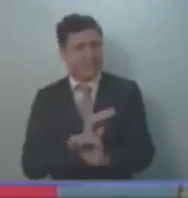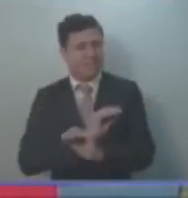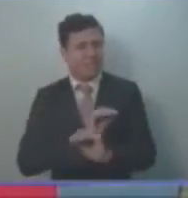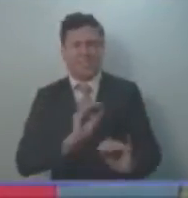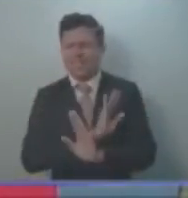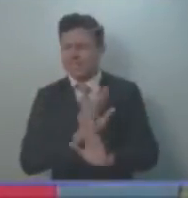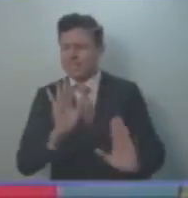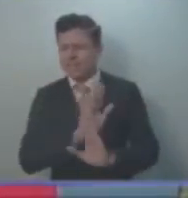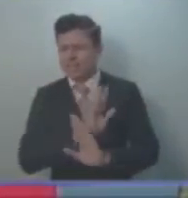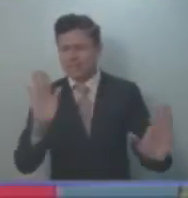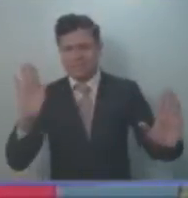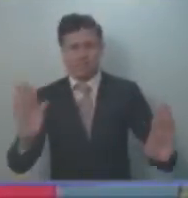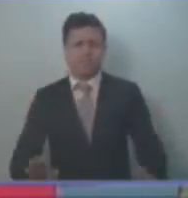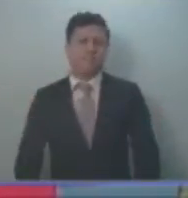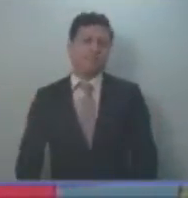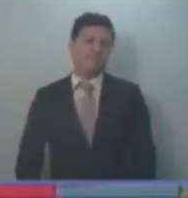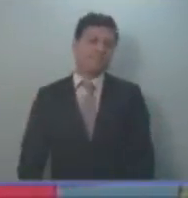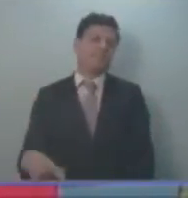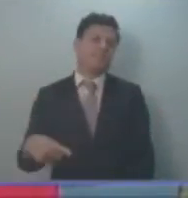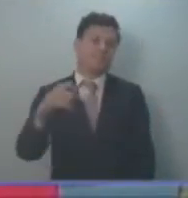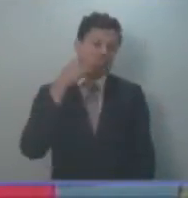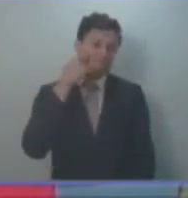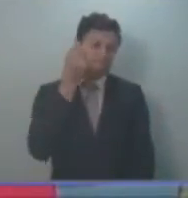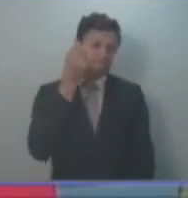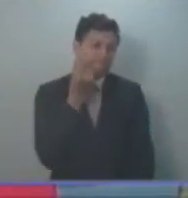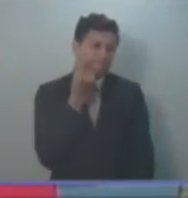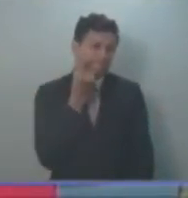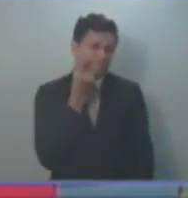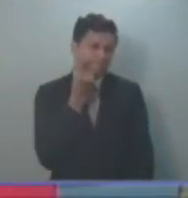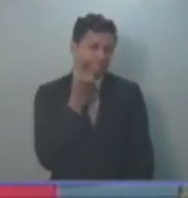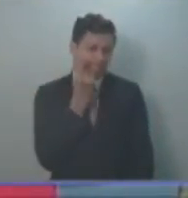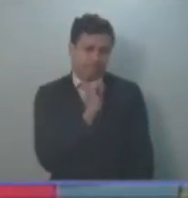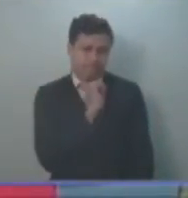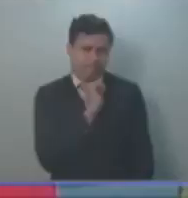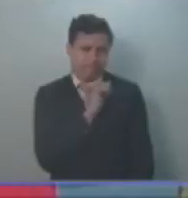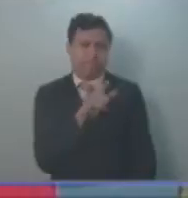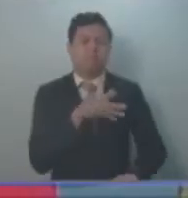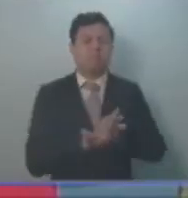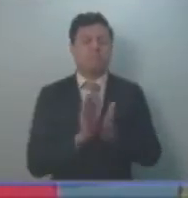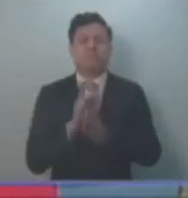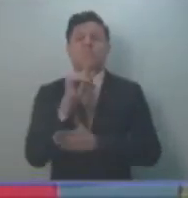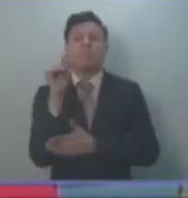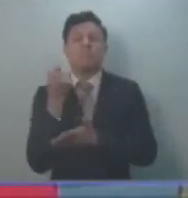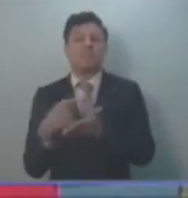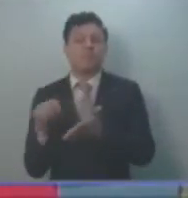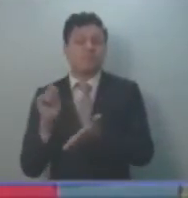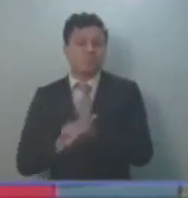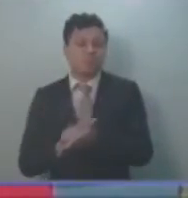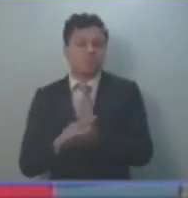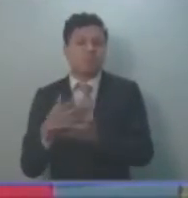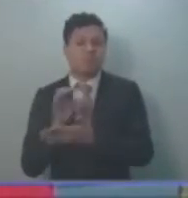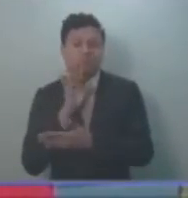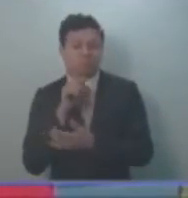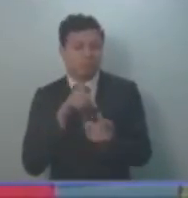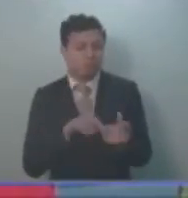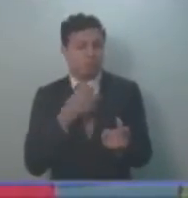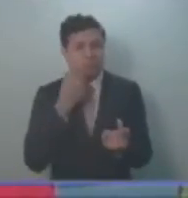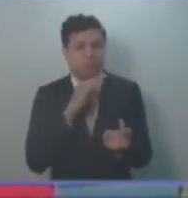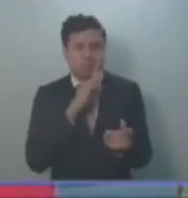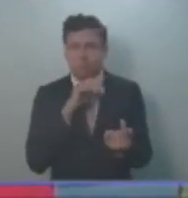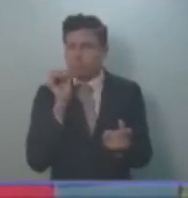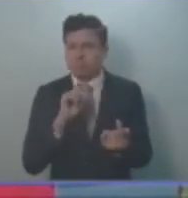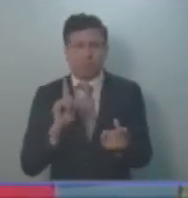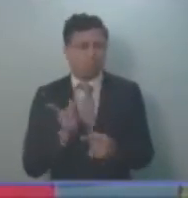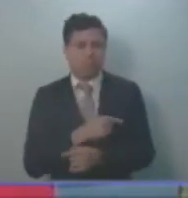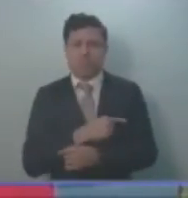empleado o empleada a quien se le diagnostique y certifique por medio de las instituciones oficiales relacionadas con el